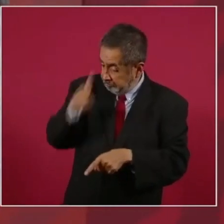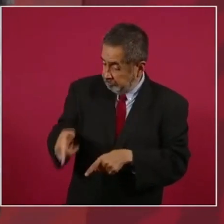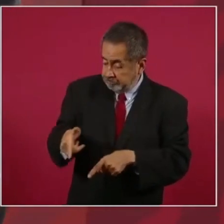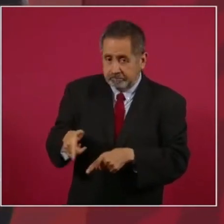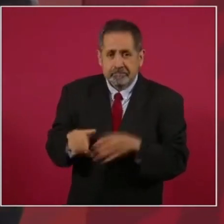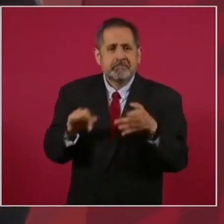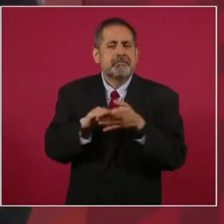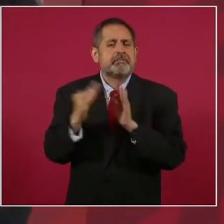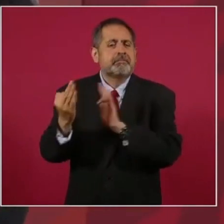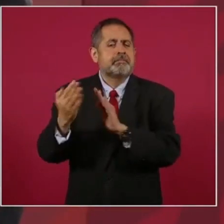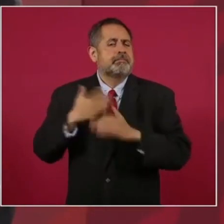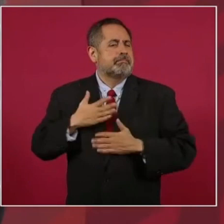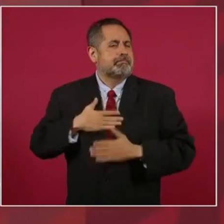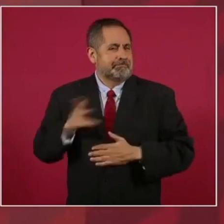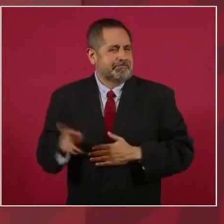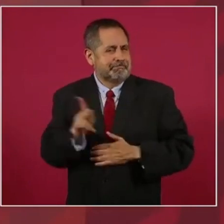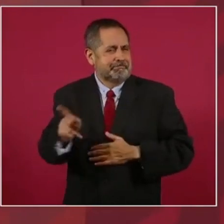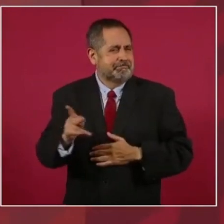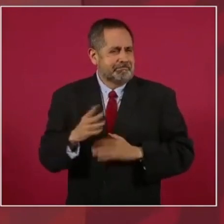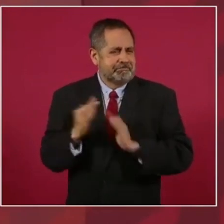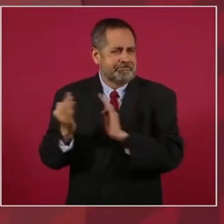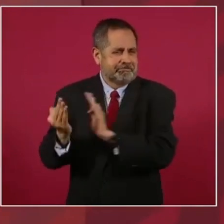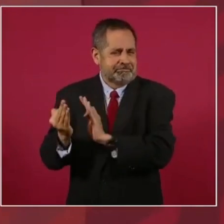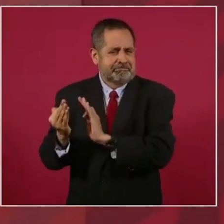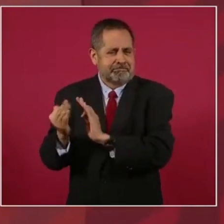cerca de mi pueblo,